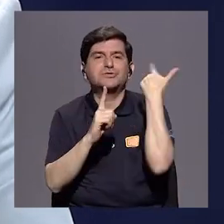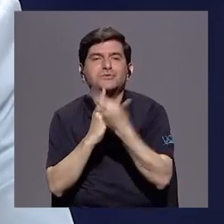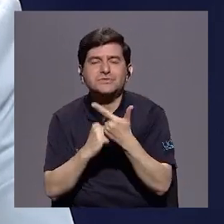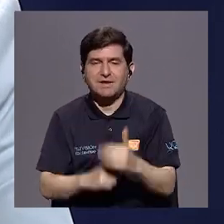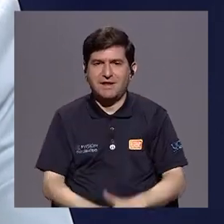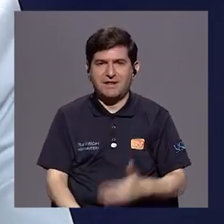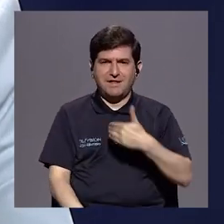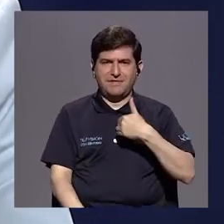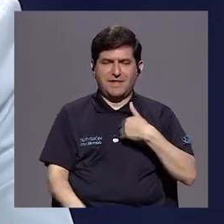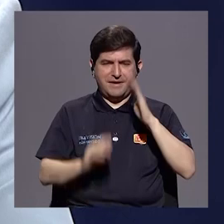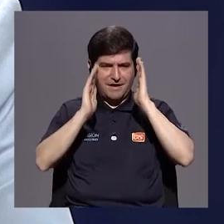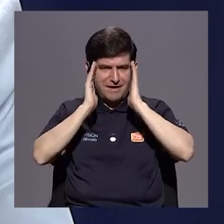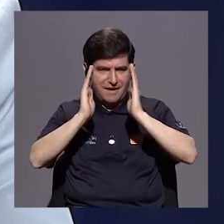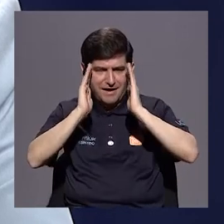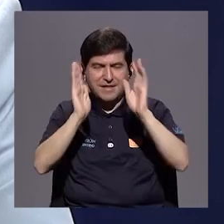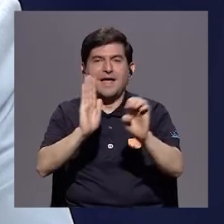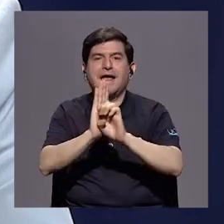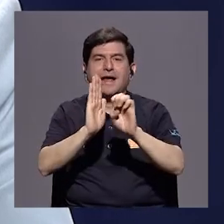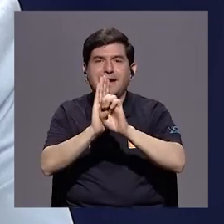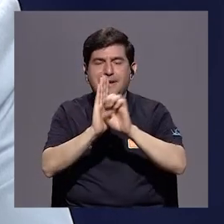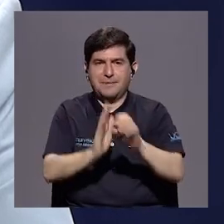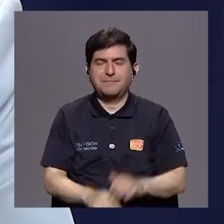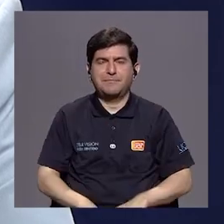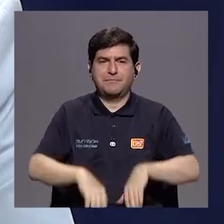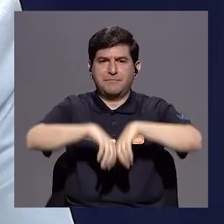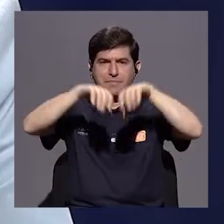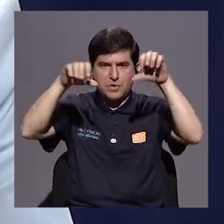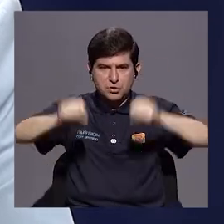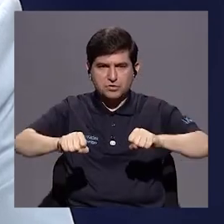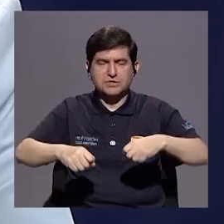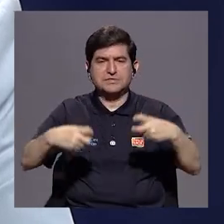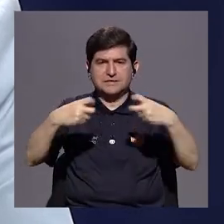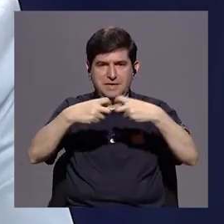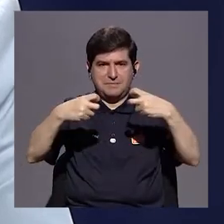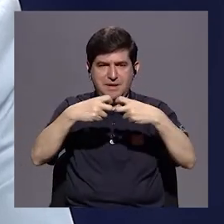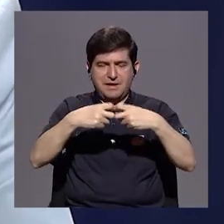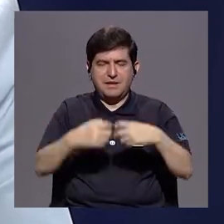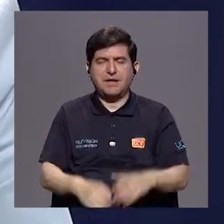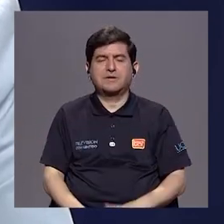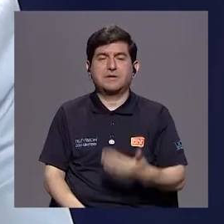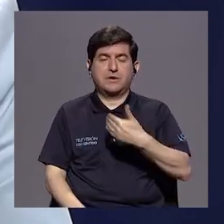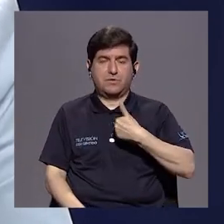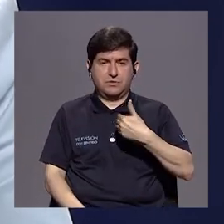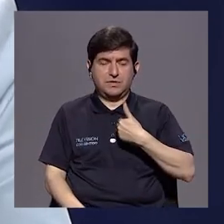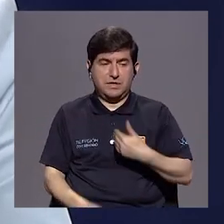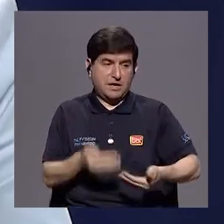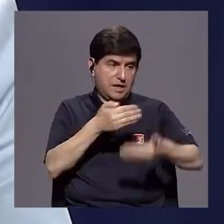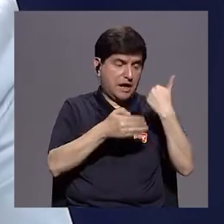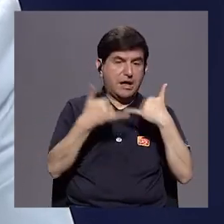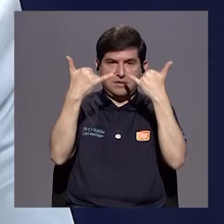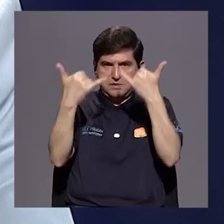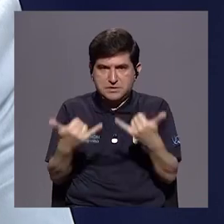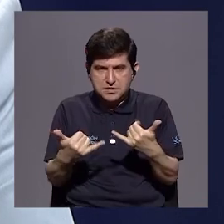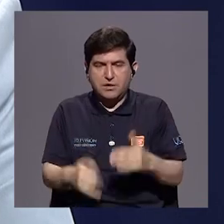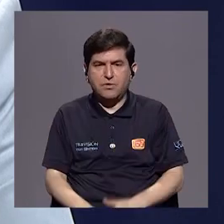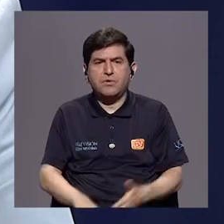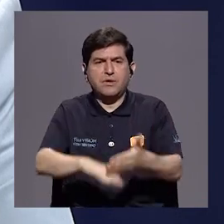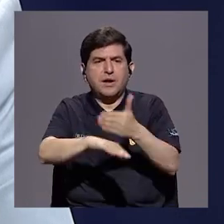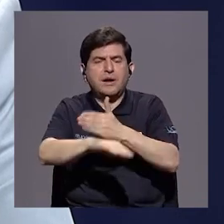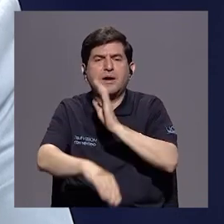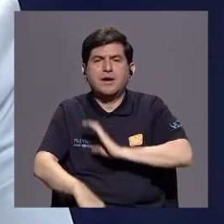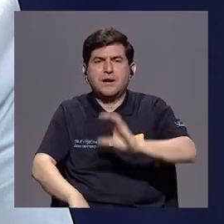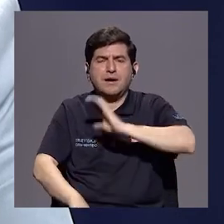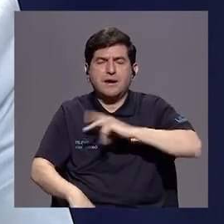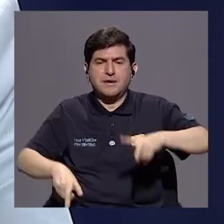a tener la cobertura por ejemplo del sistema eléctrico que tuvimos y que tenemos amén a